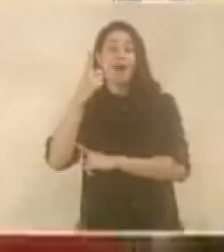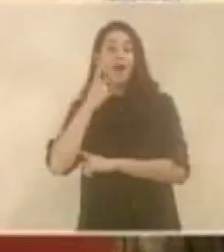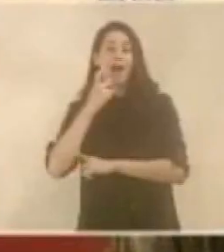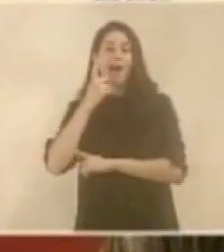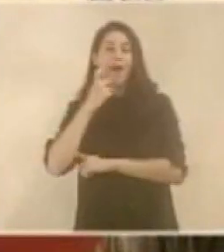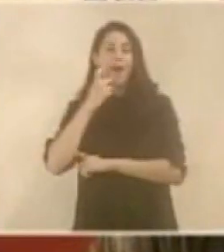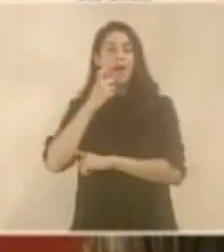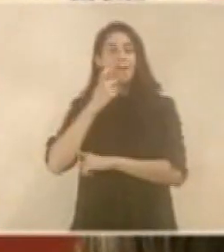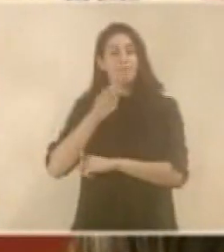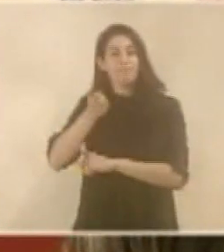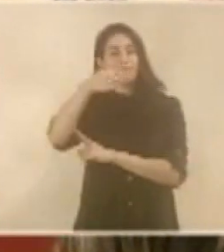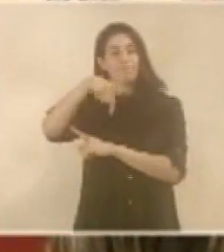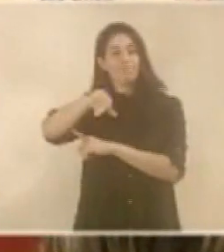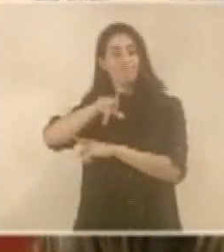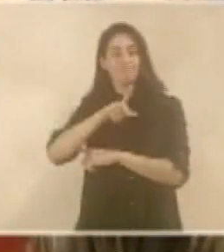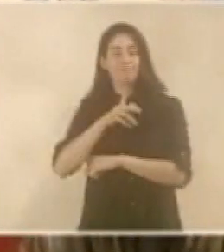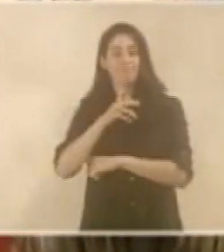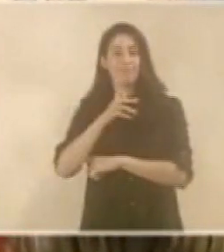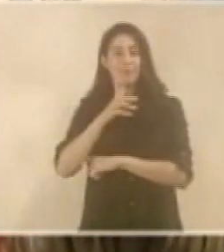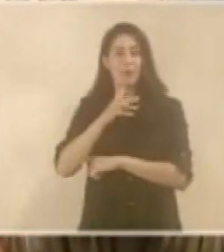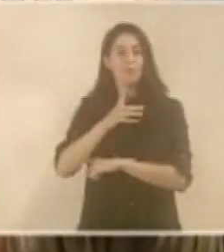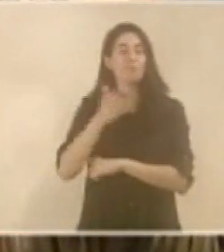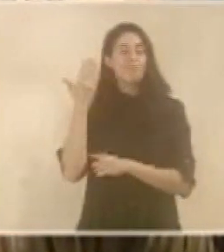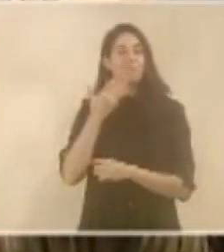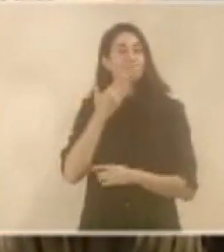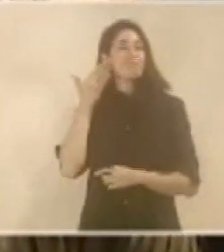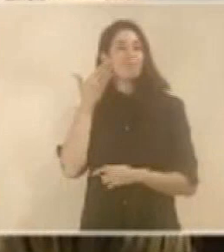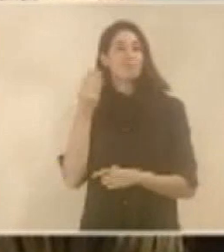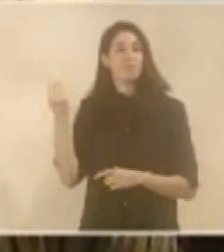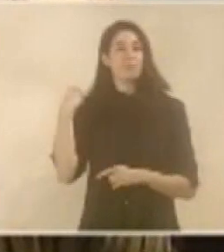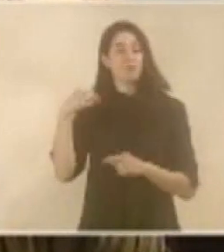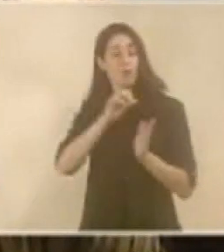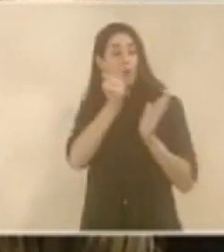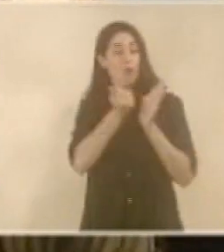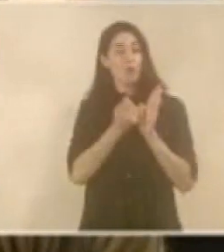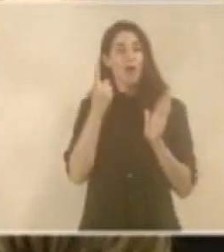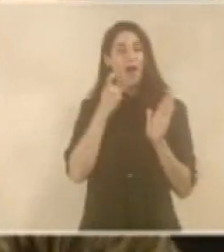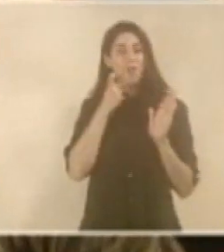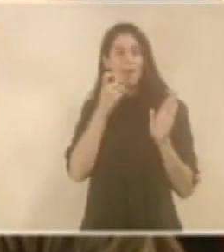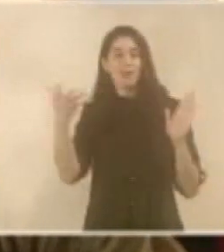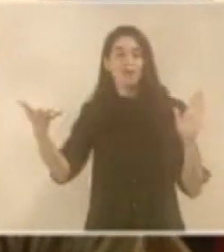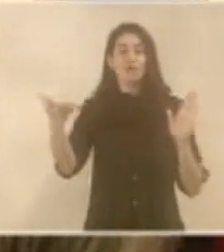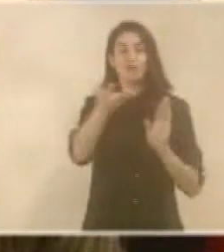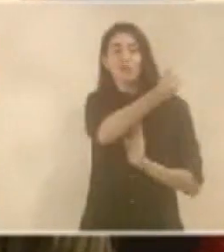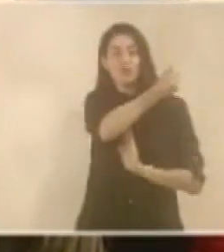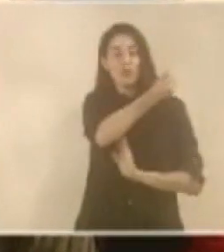ciudad que, como bien reza el lema de nuestro escudo, es muy noble, muy leal y decidida por la